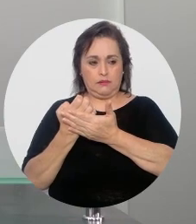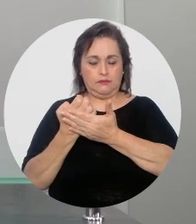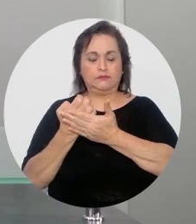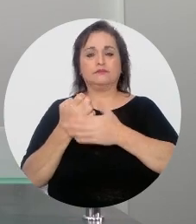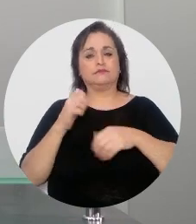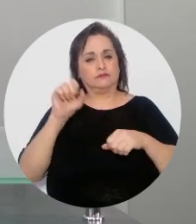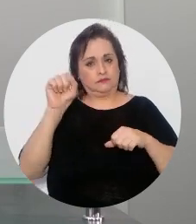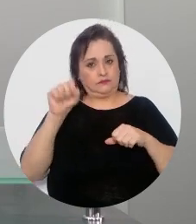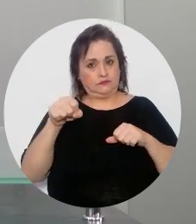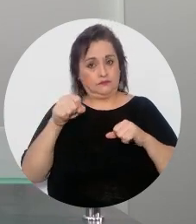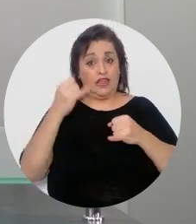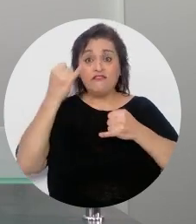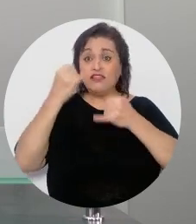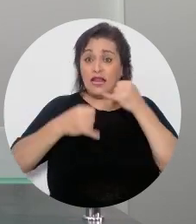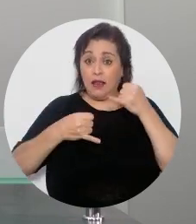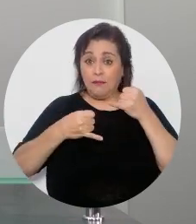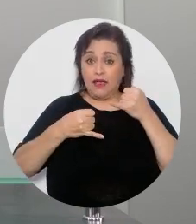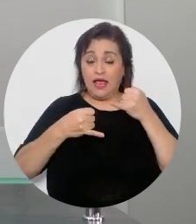en nuestro ordenamiento.